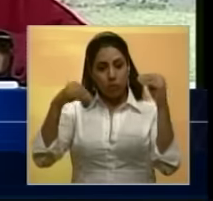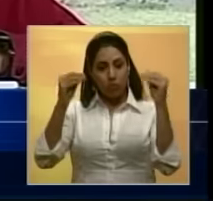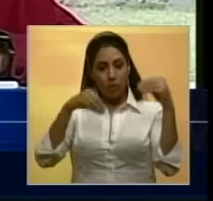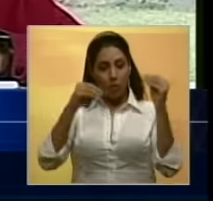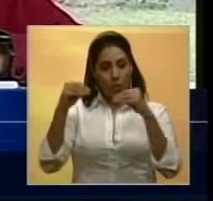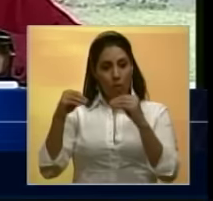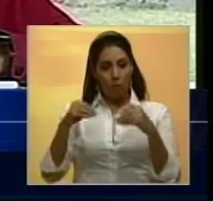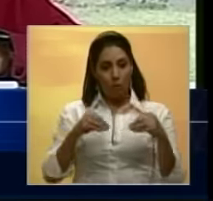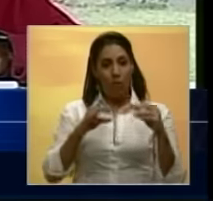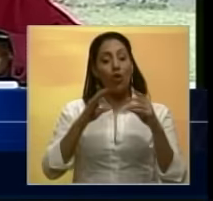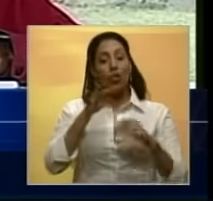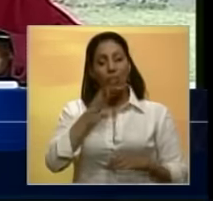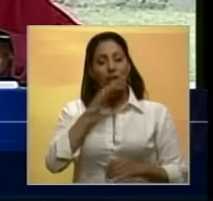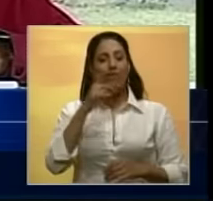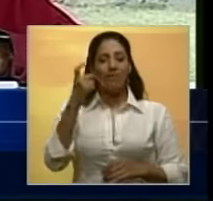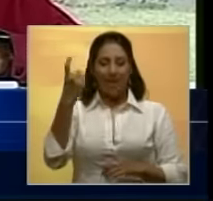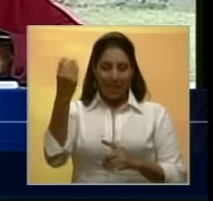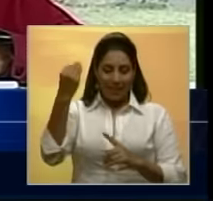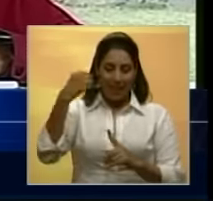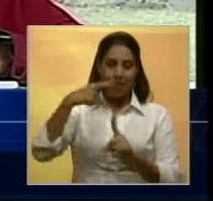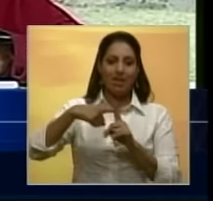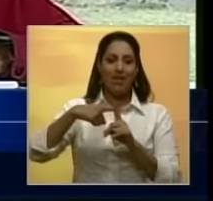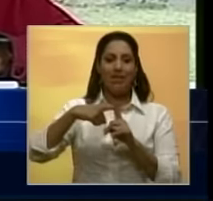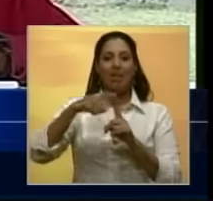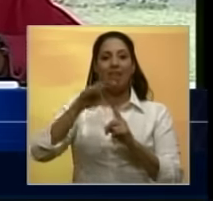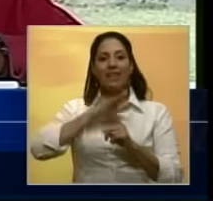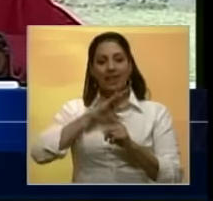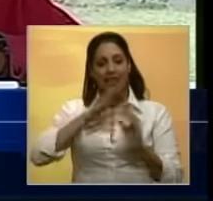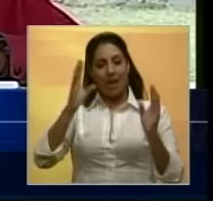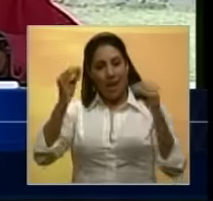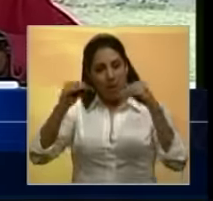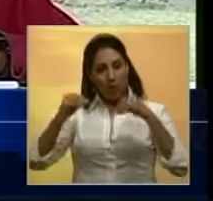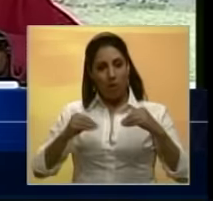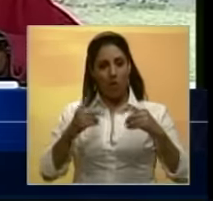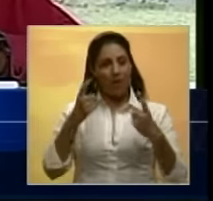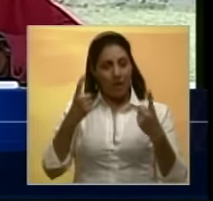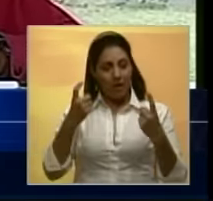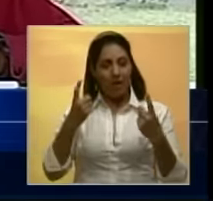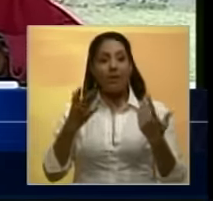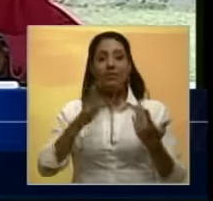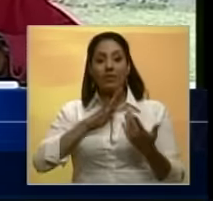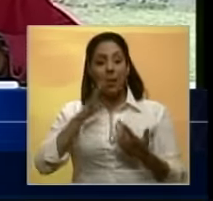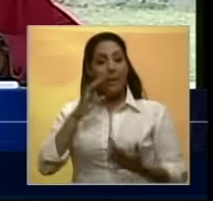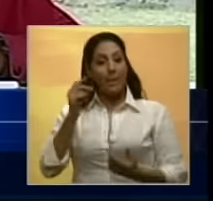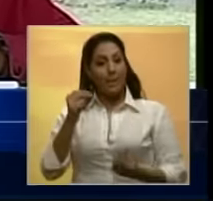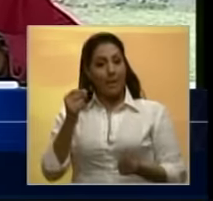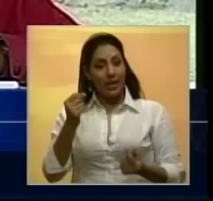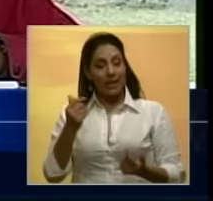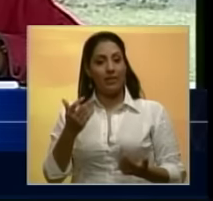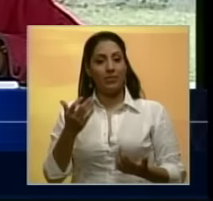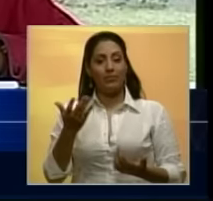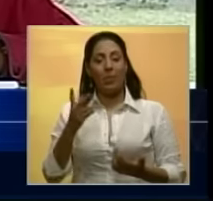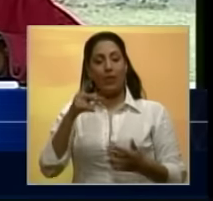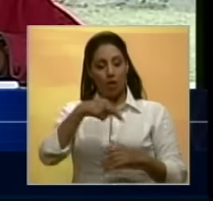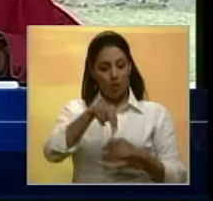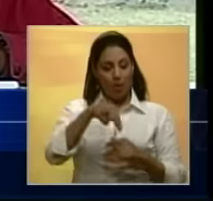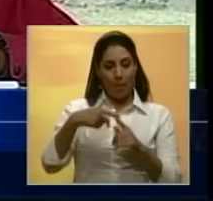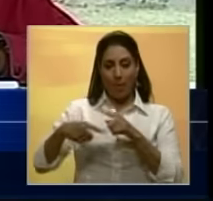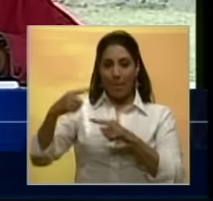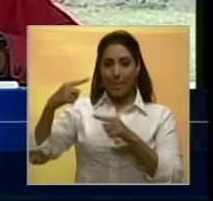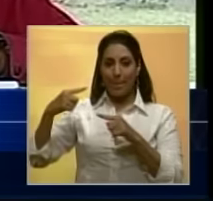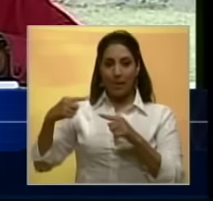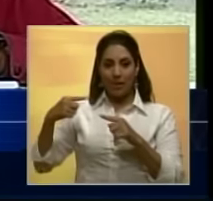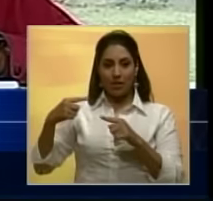acuerdos. Todavía falta por cumplir buena parte de los acuerdos que están pendientes de noviembre